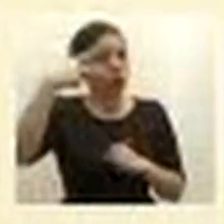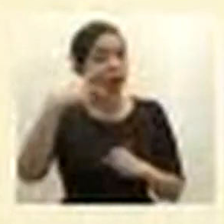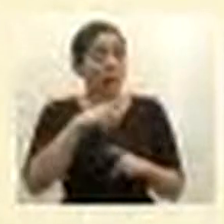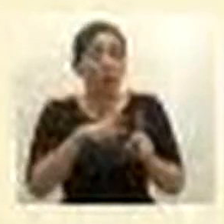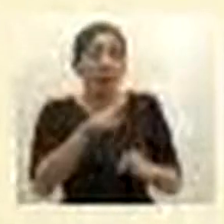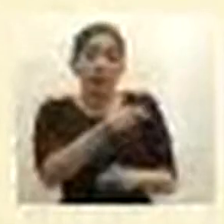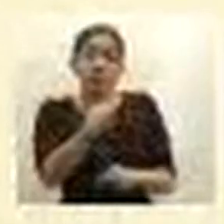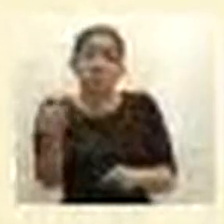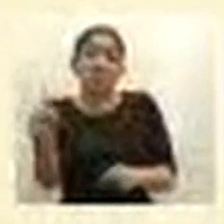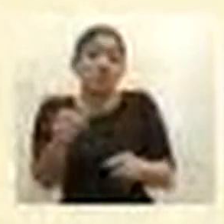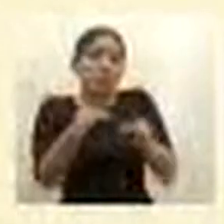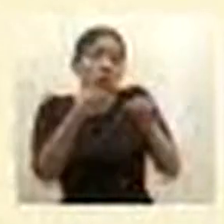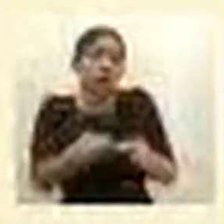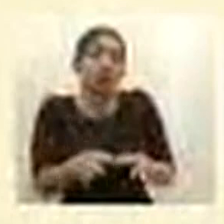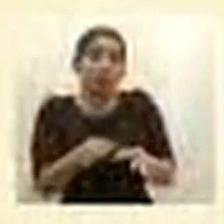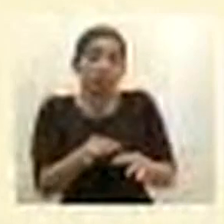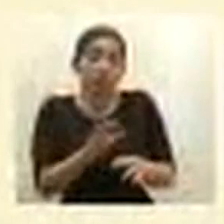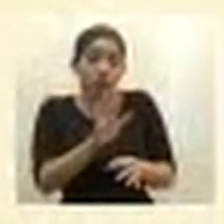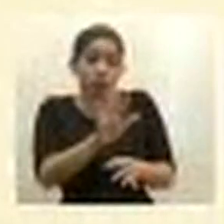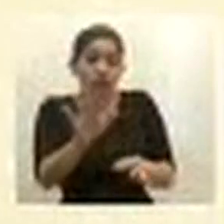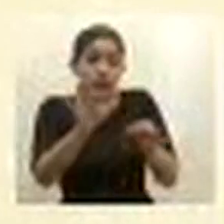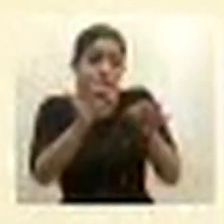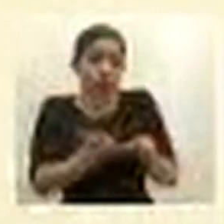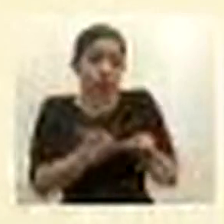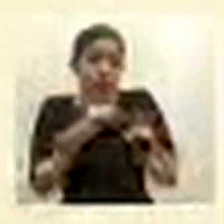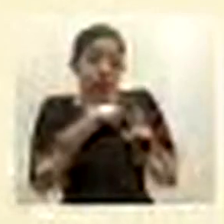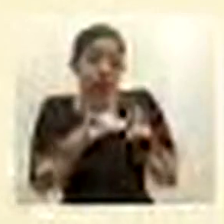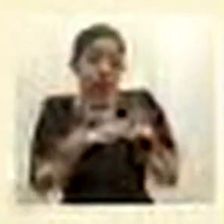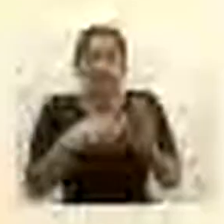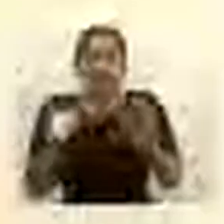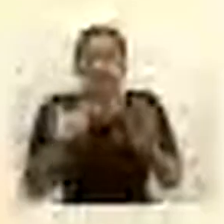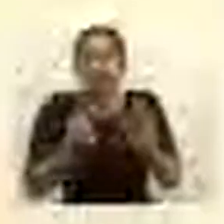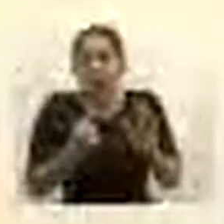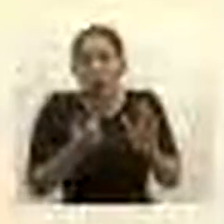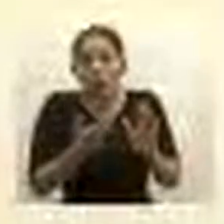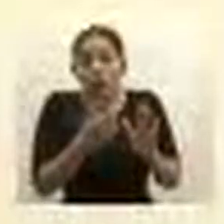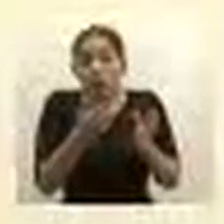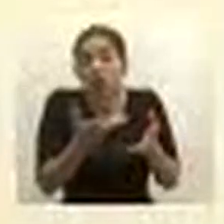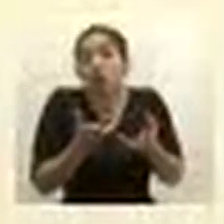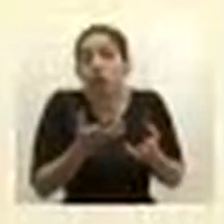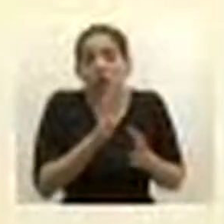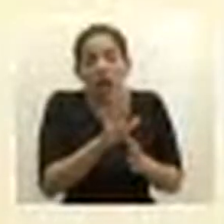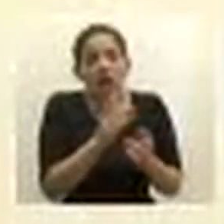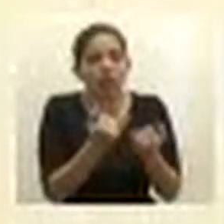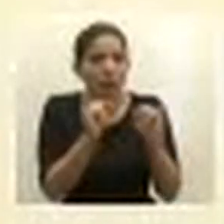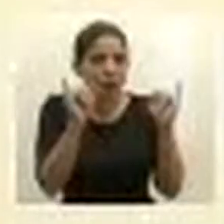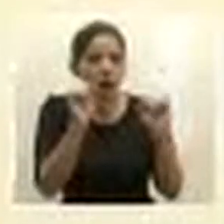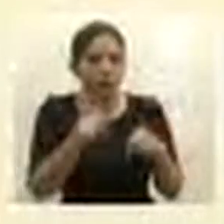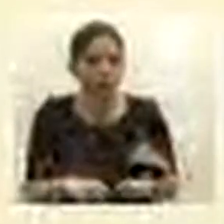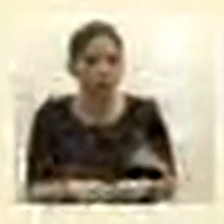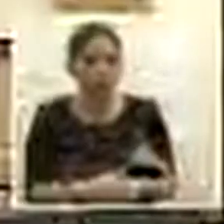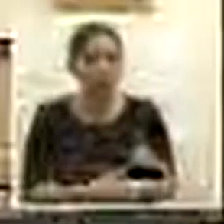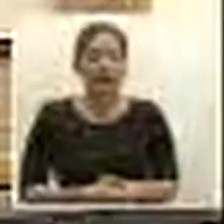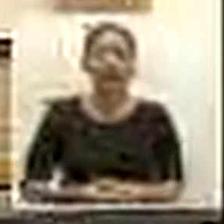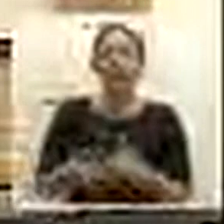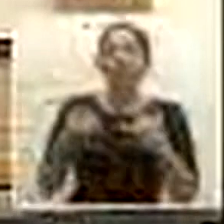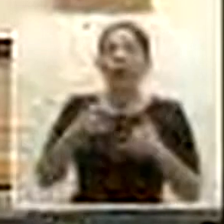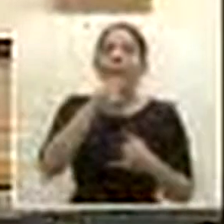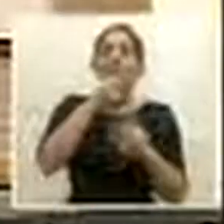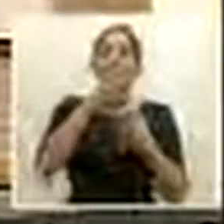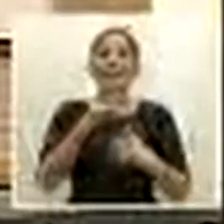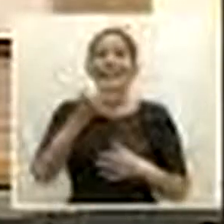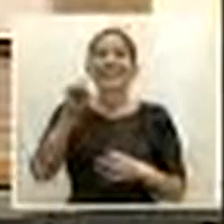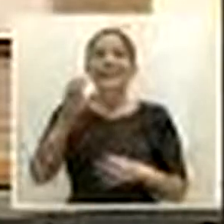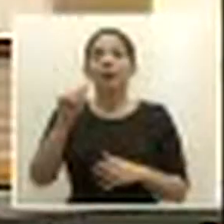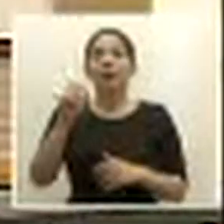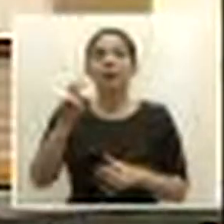decisiones que ellos consideren en esto, ¿verdad?, de tomar las medidas sanitarias que eventualmente quieran tomar. Continuamos con el colega